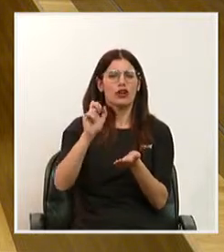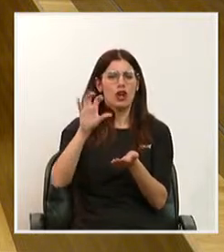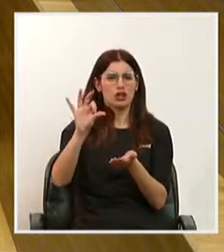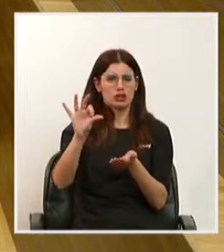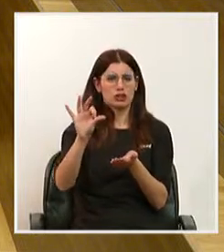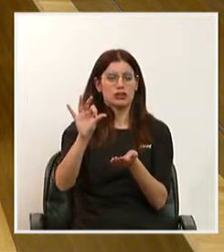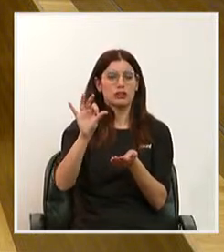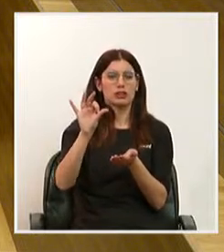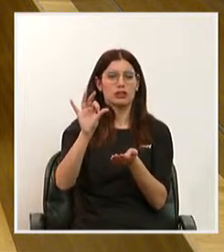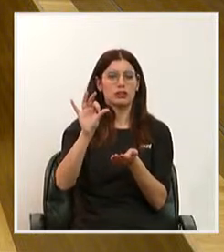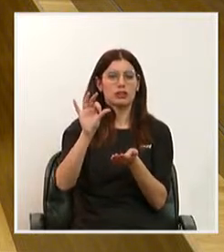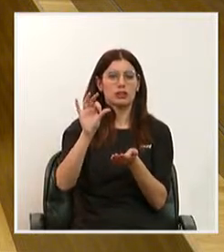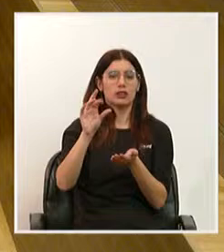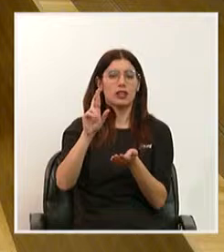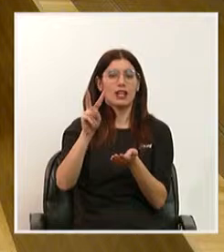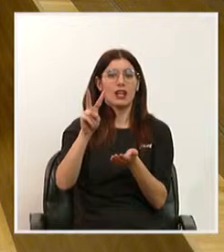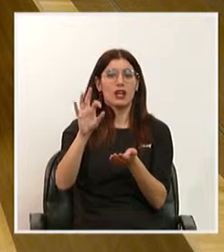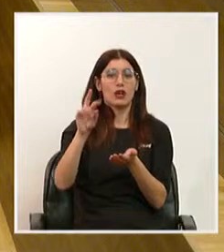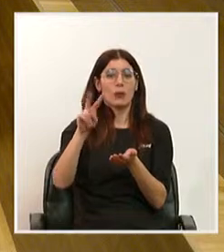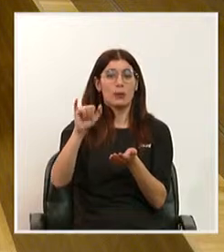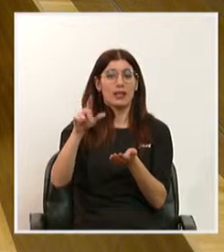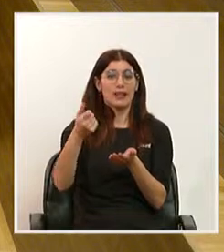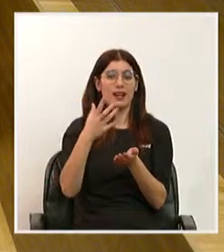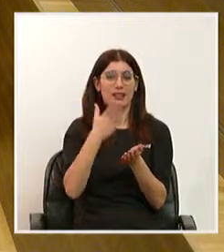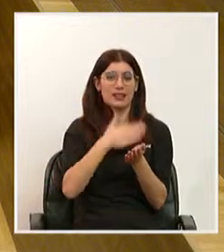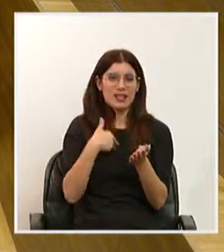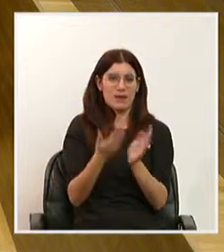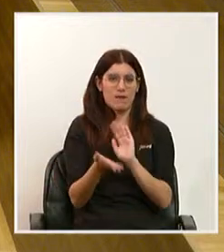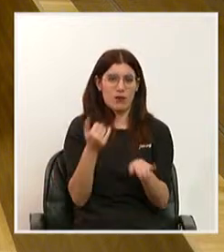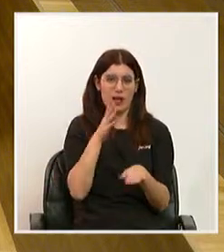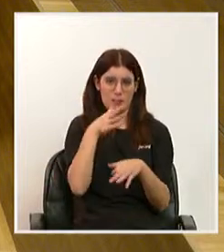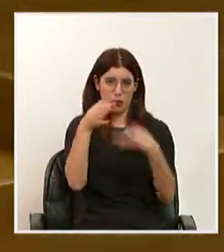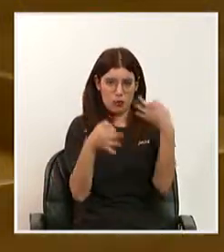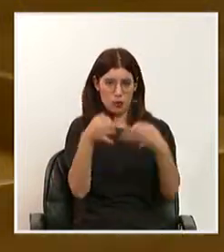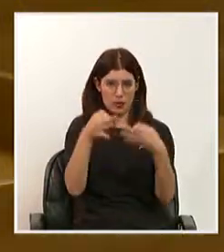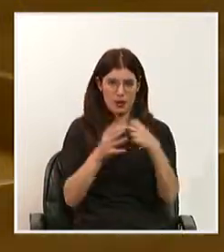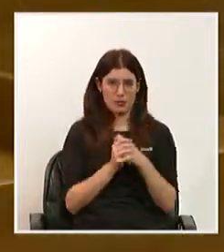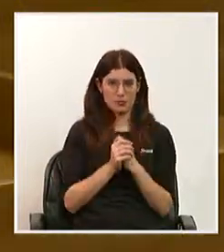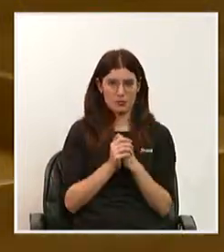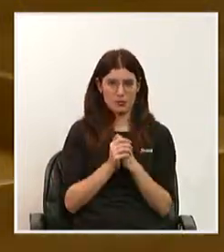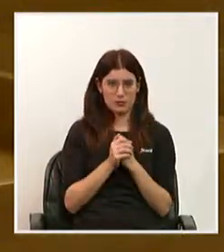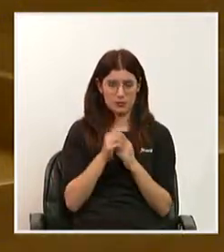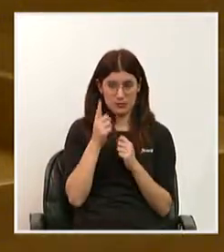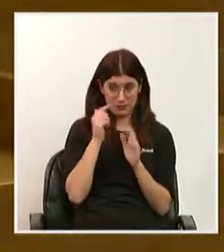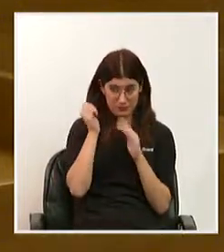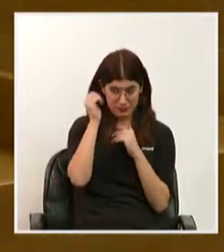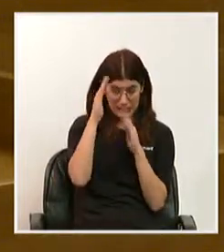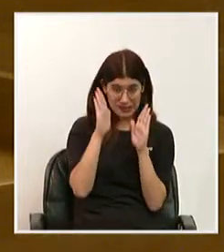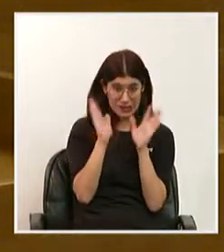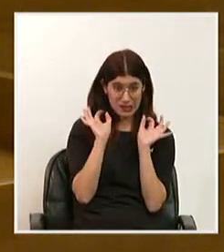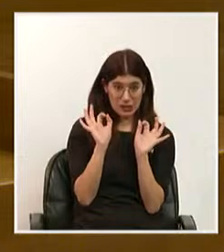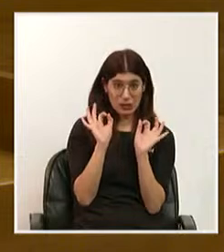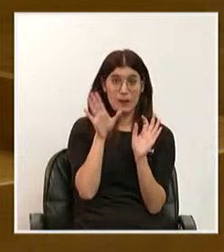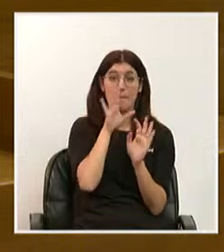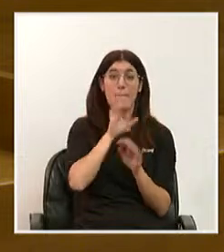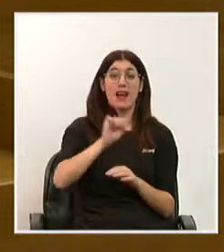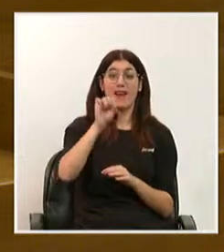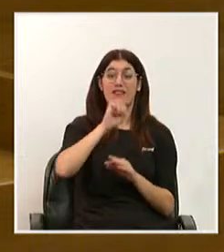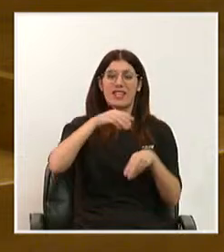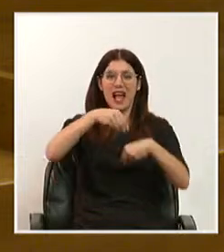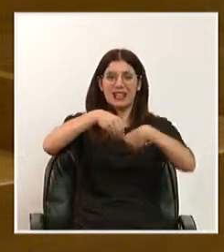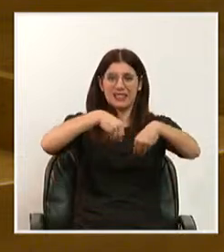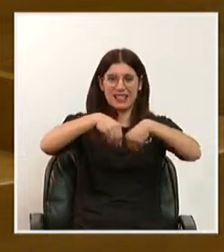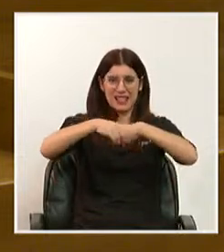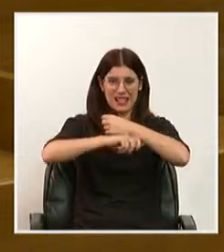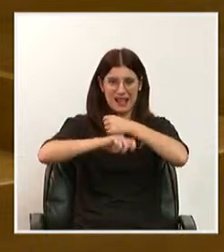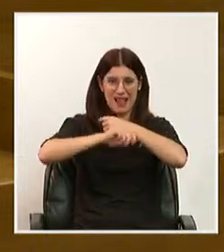quea quiere tumbar por vía judicial atención la merilla estratégica